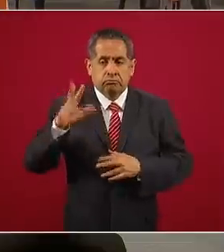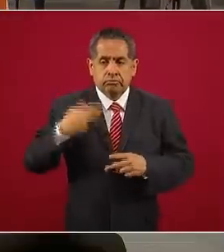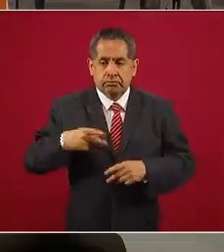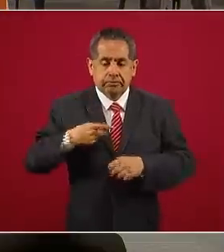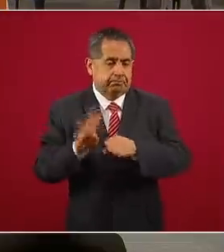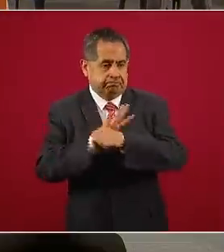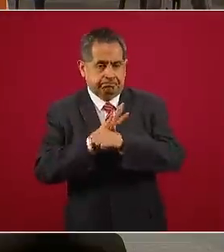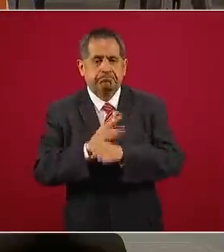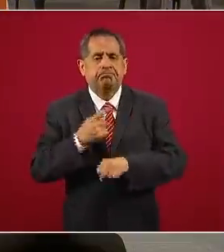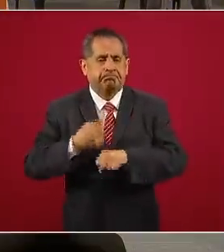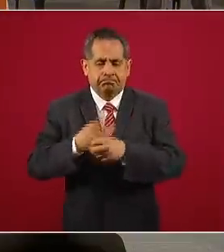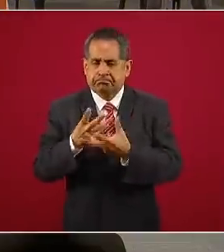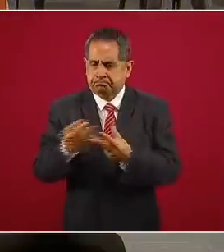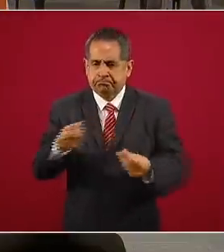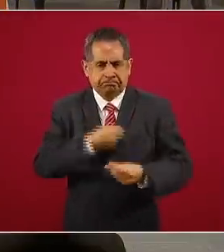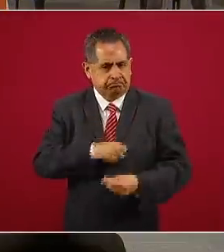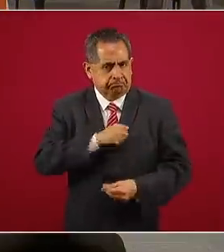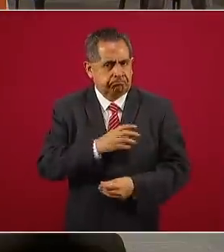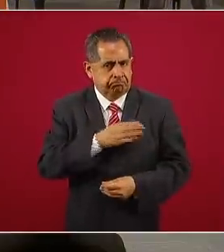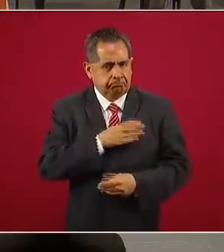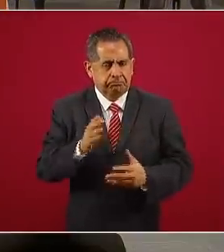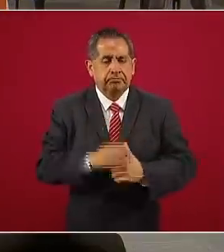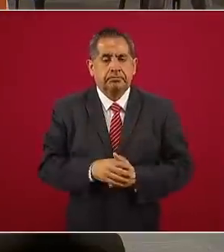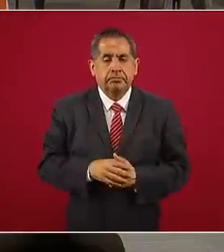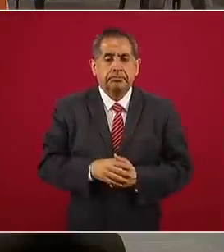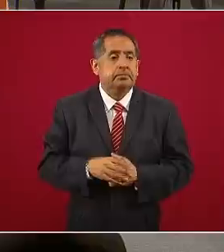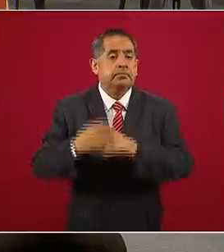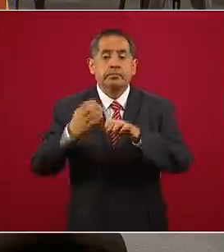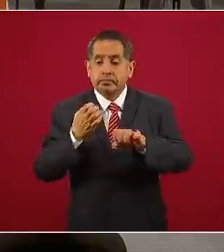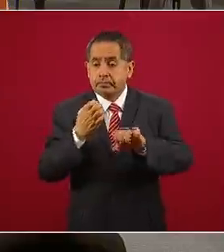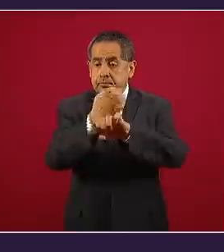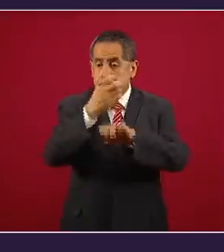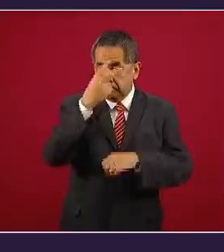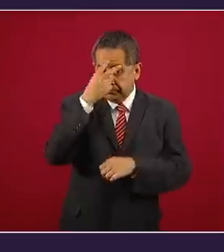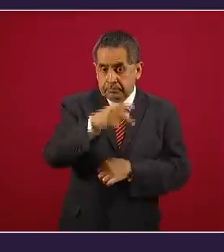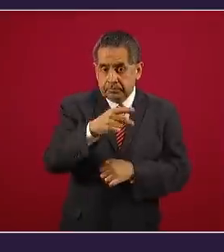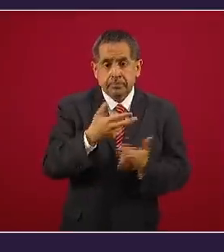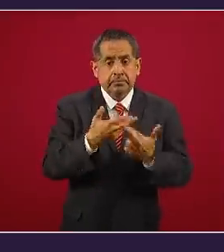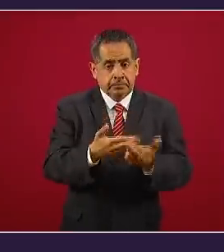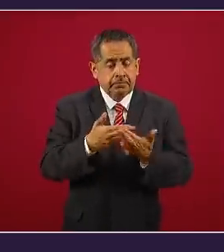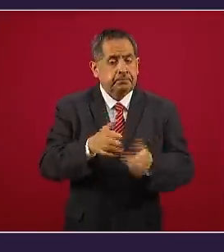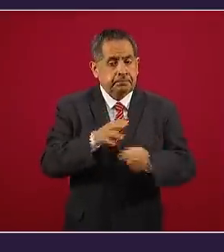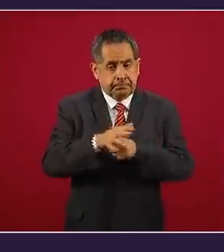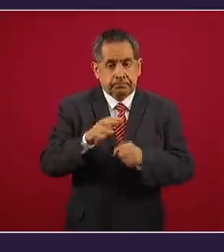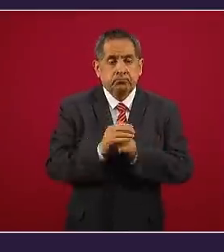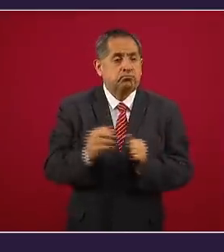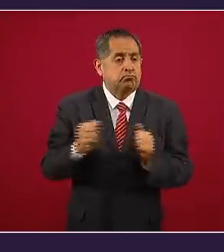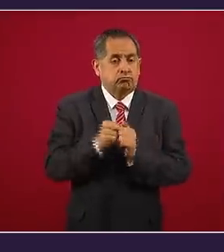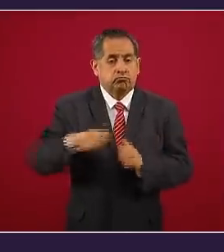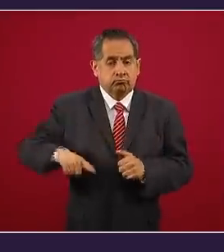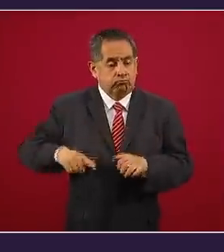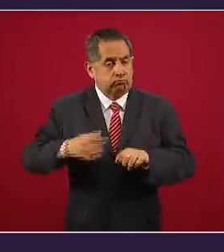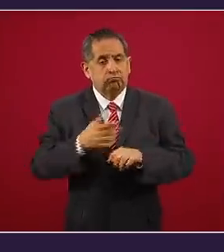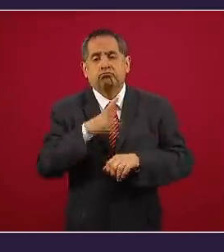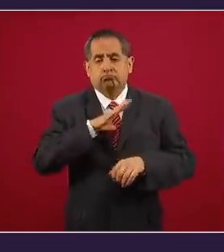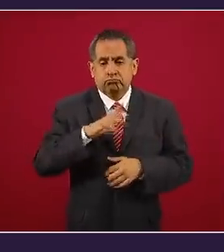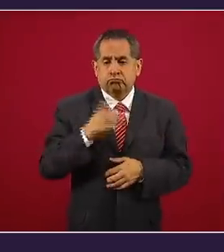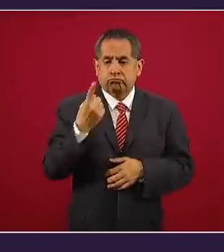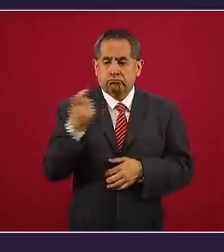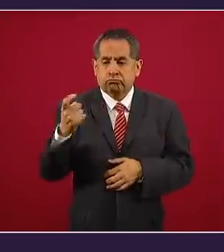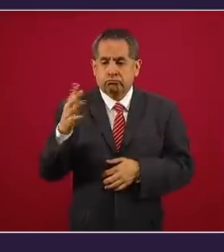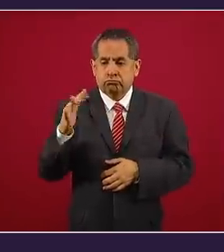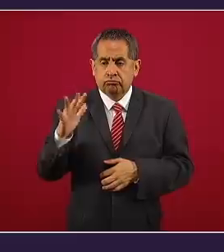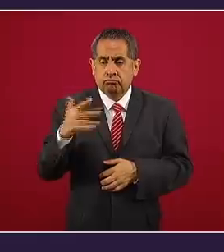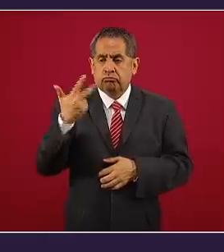en el crit del estado de méxico hay disponibles y este es un trabajo con el gobierno del estado 158